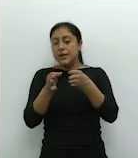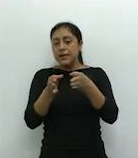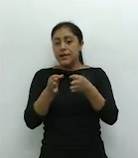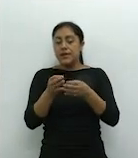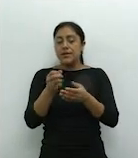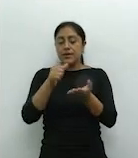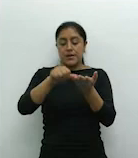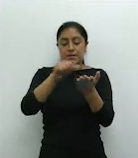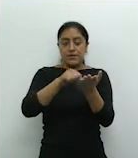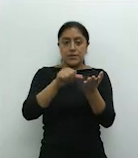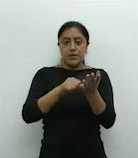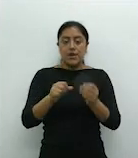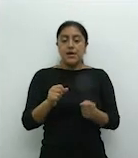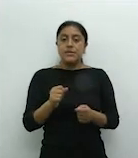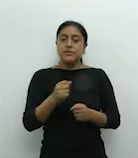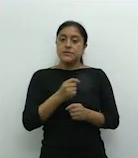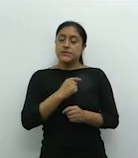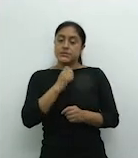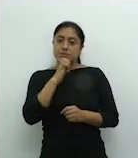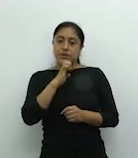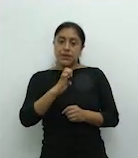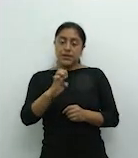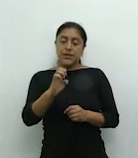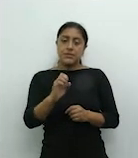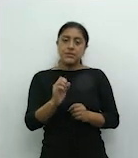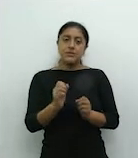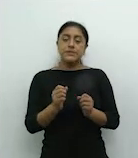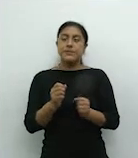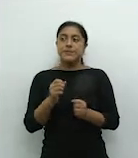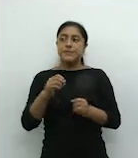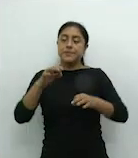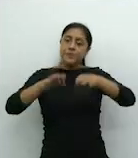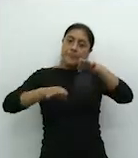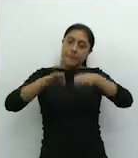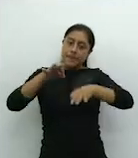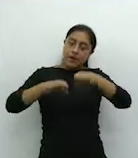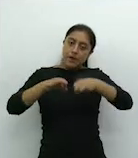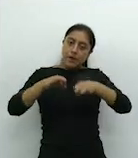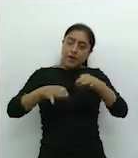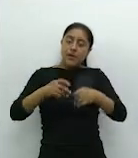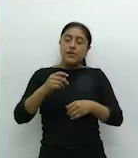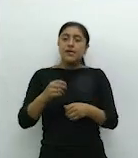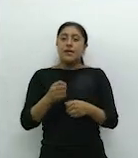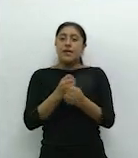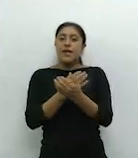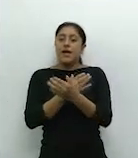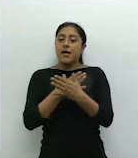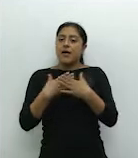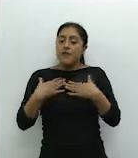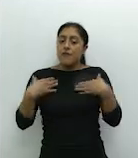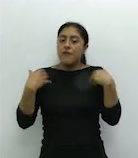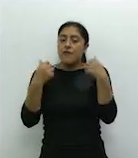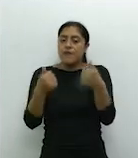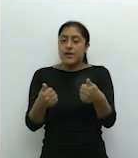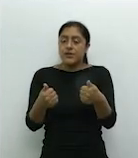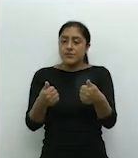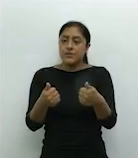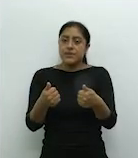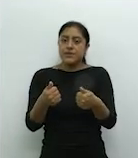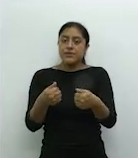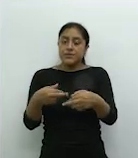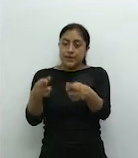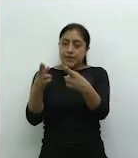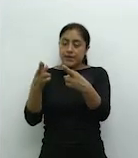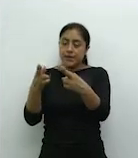estas auditorías no solo es parte del cumplimiento legal, sino de la certeza jurídica que reciben los guatemaltecos